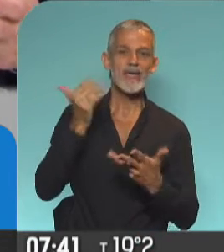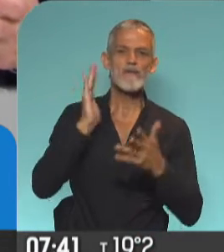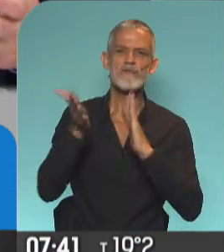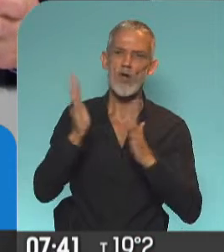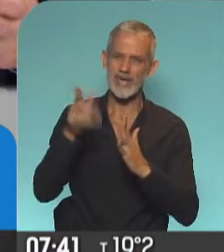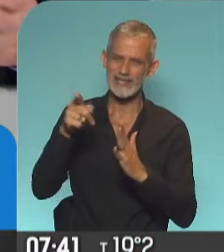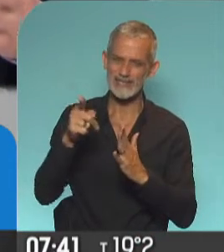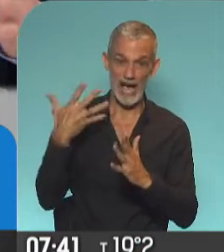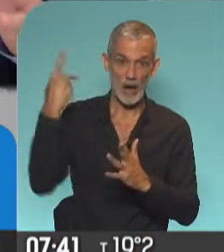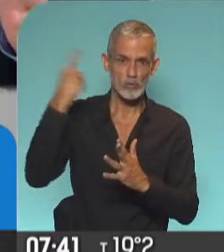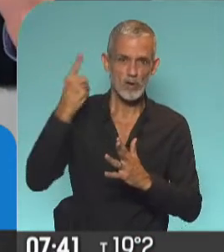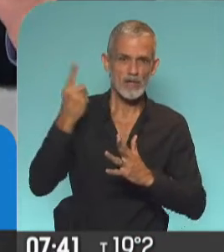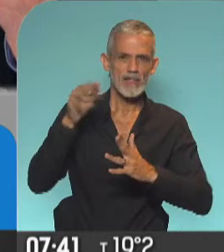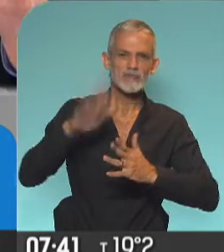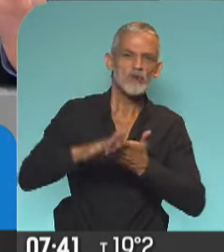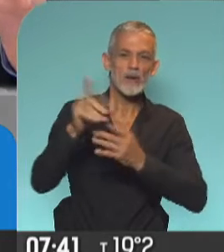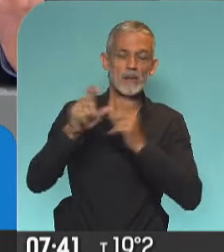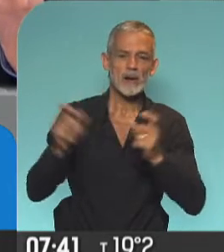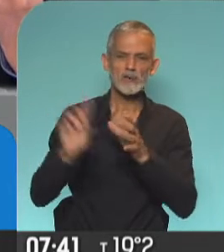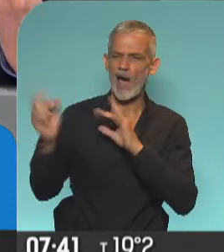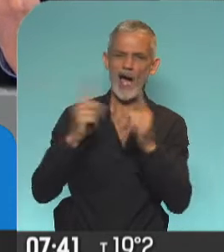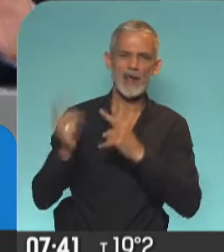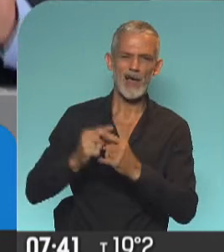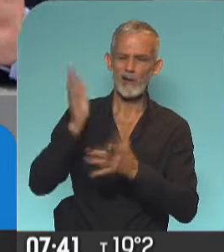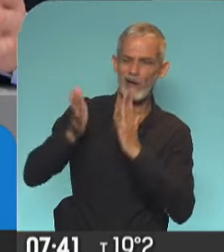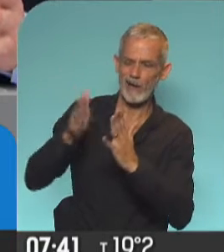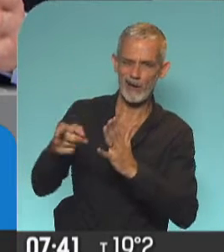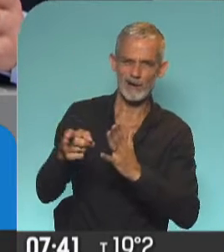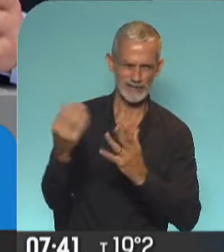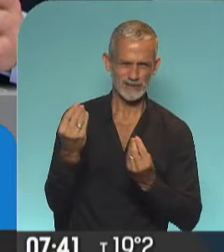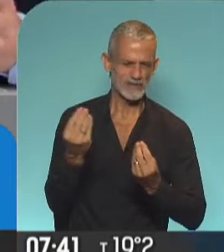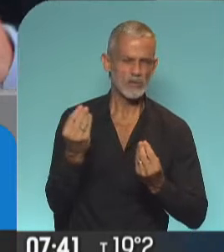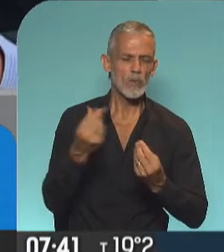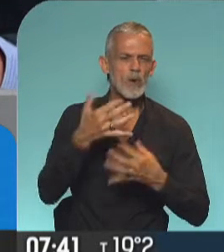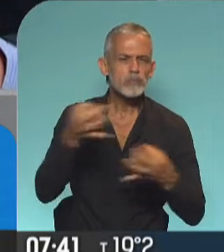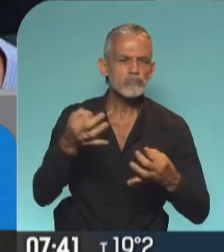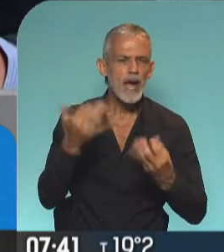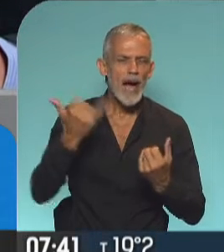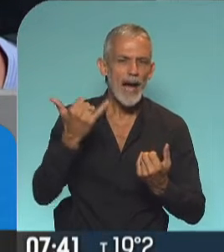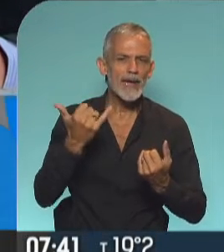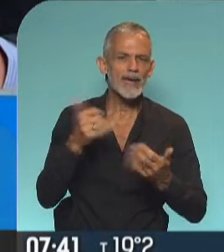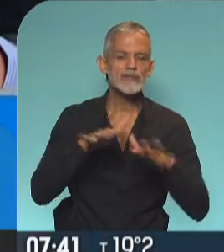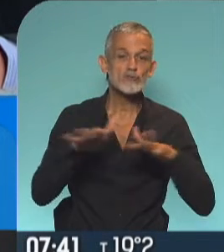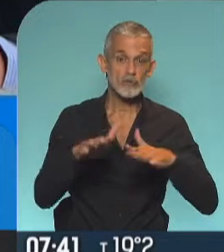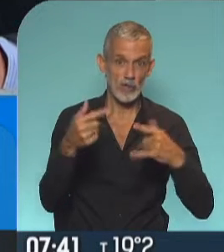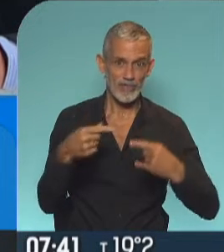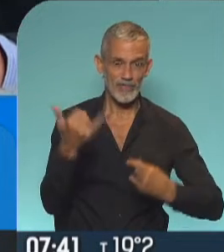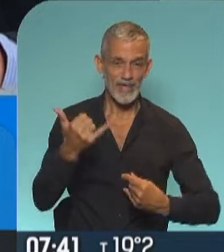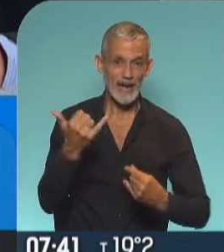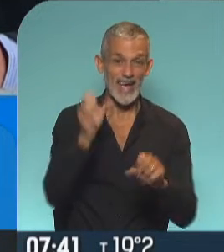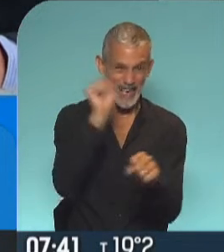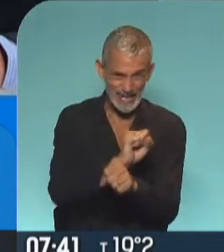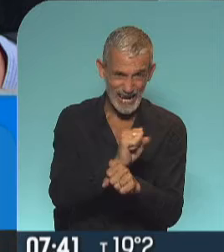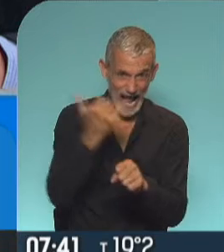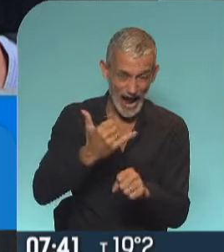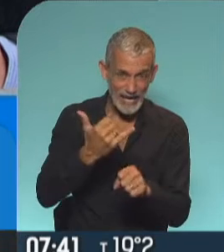de parte de las autoridades respecto de quienes están aislados por el COVID. ¿Qué hay de todo esto? ¿Hay una situación de